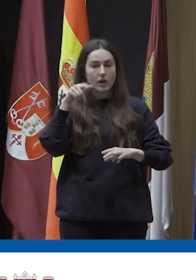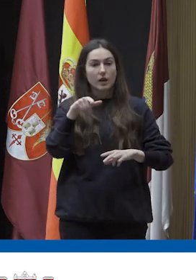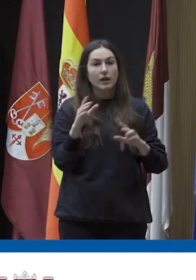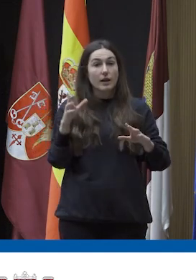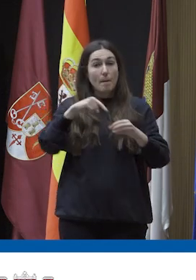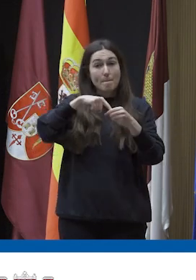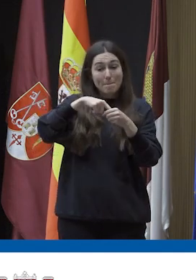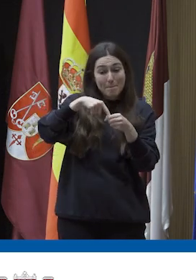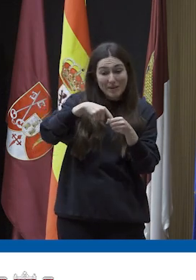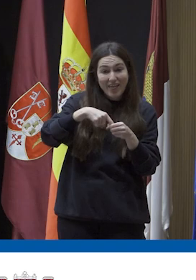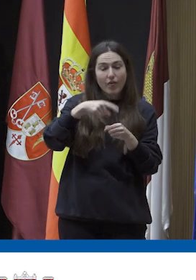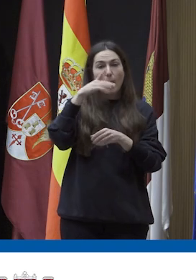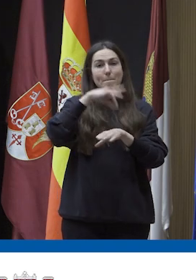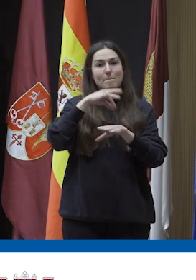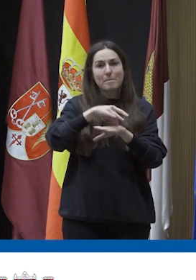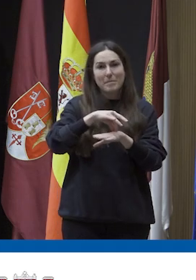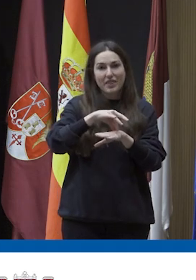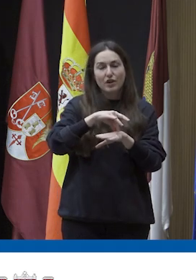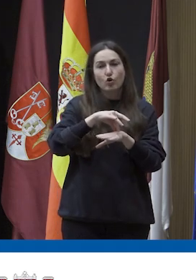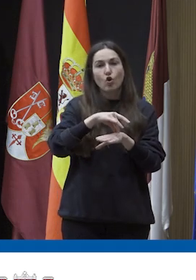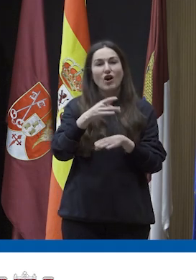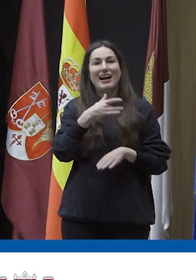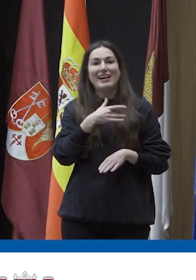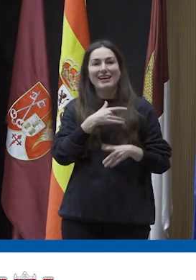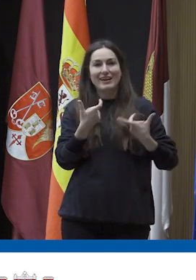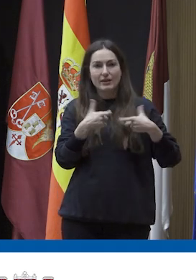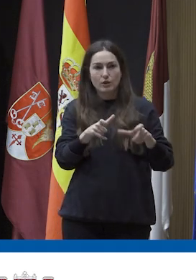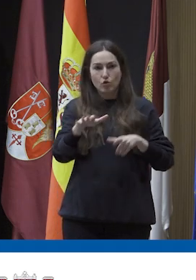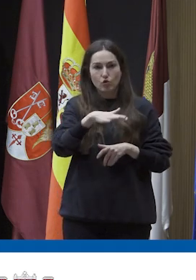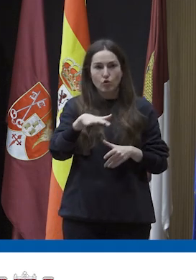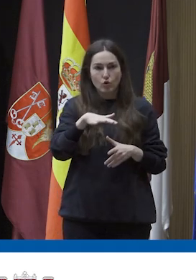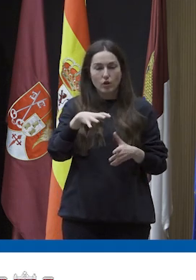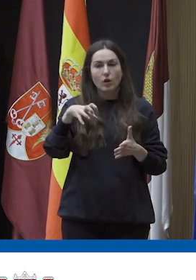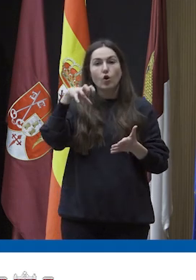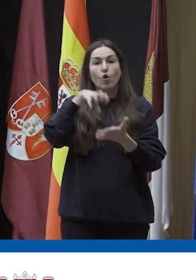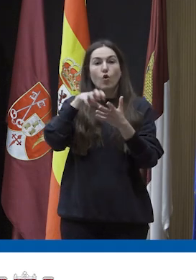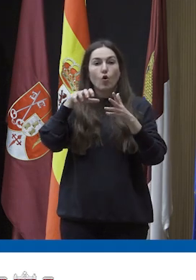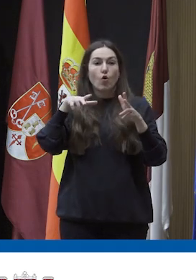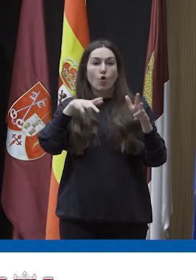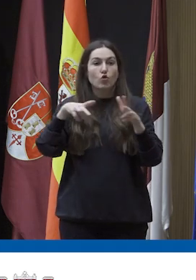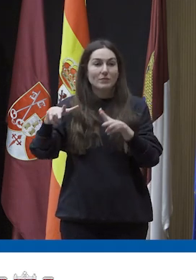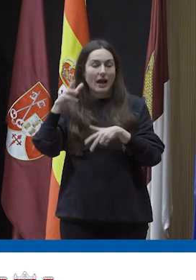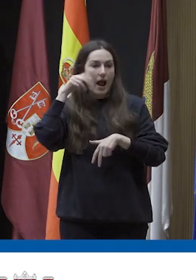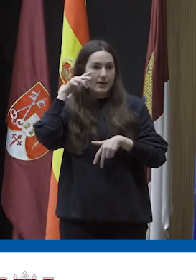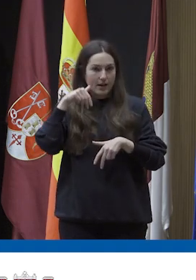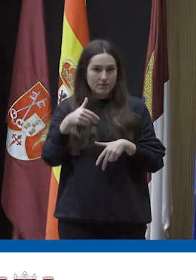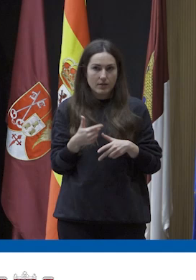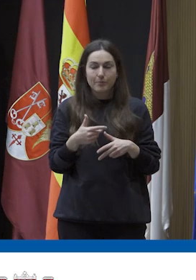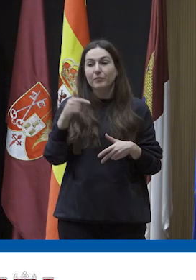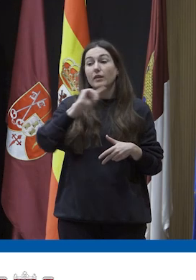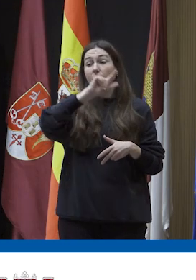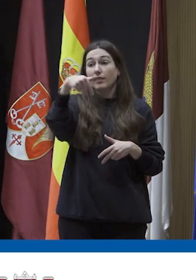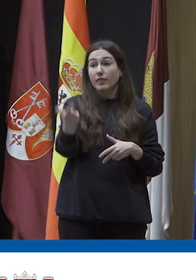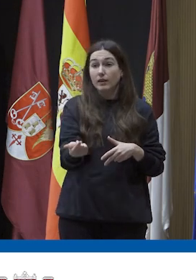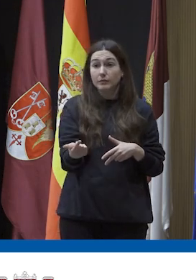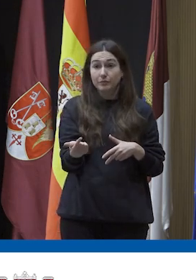la plaza de médico interno residente en cardiología en el Hospital General Universitario de Alicante. Se incorporó a